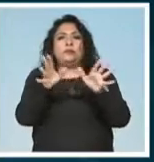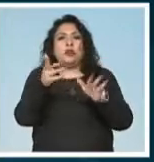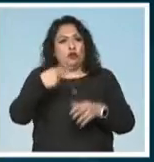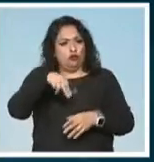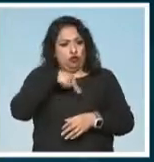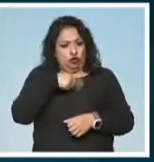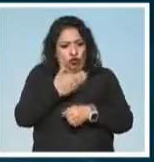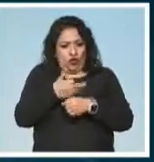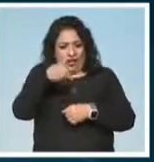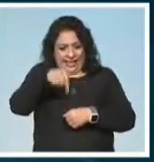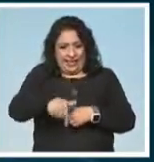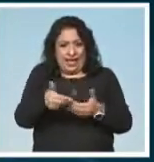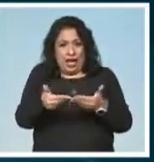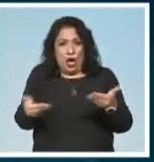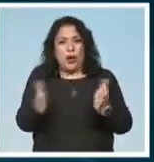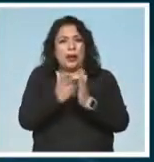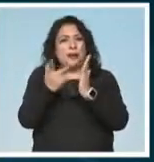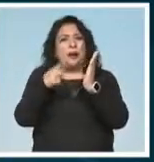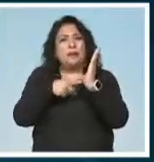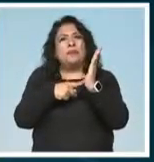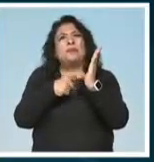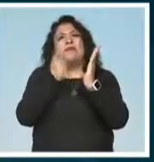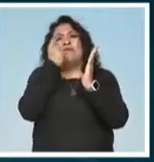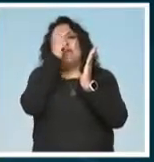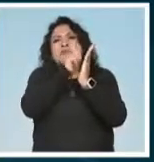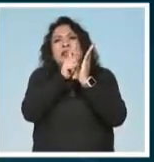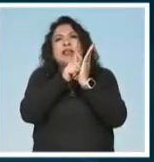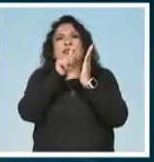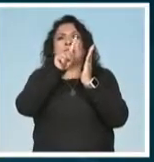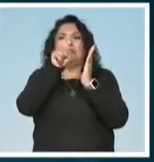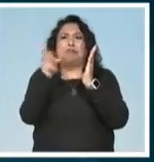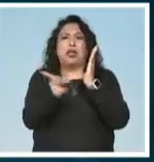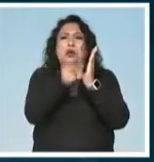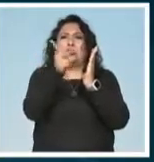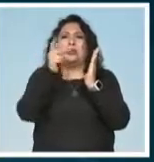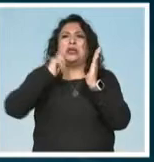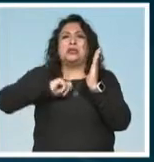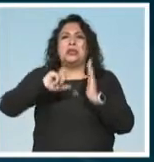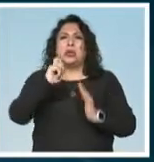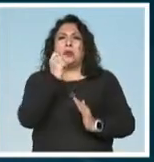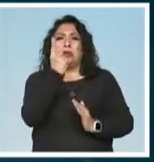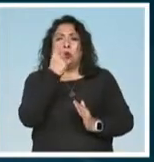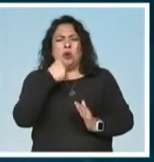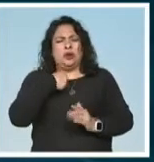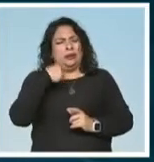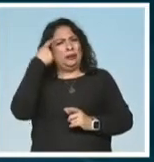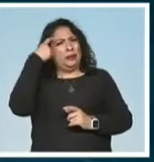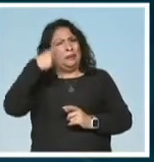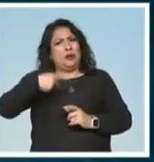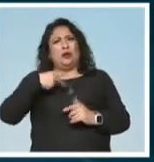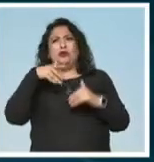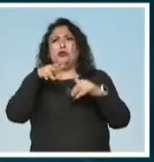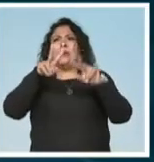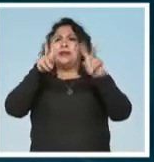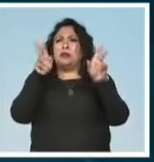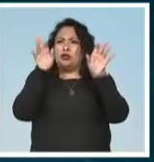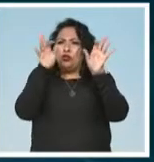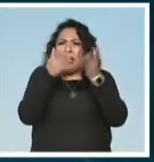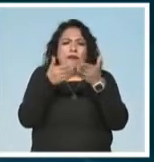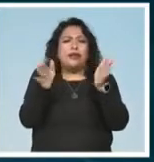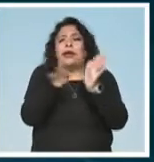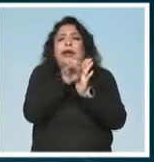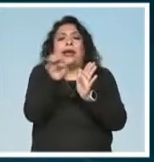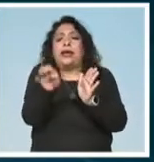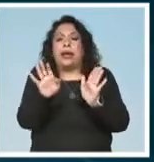aquí ahora, un libro donde aborda grandes interrogantes del siglo XXI. I wonder about open questions